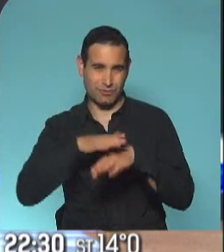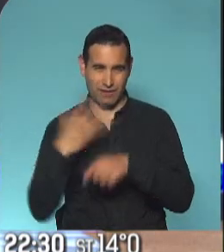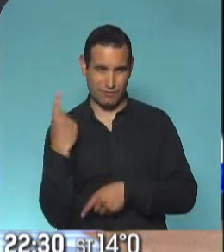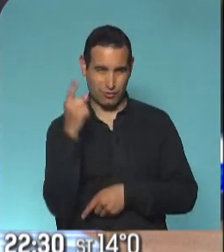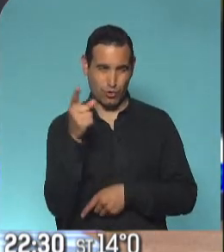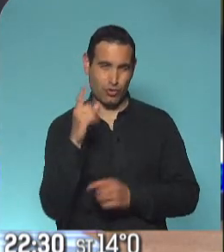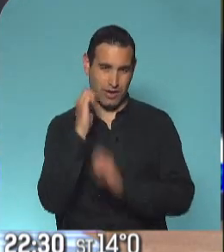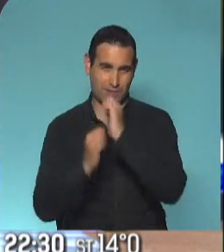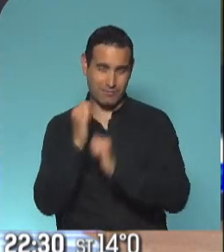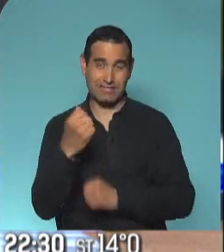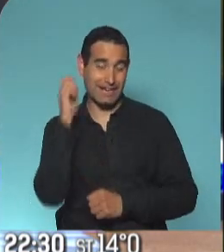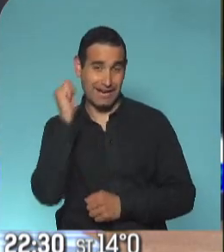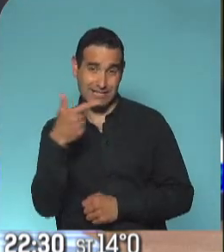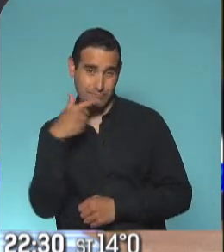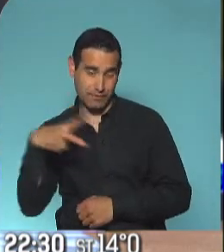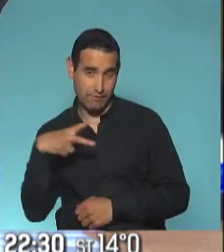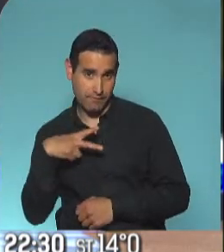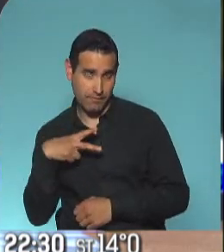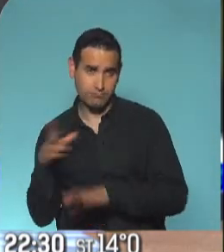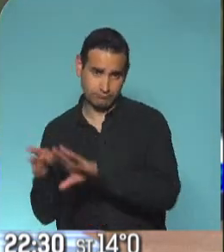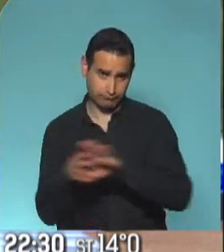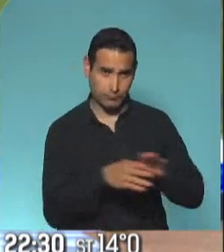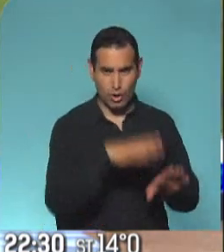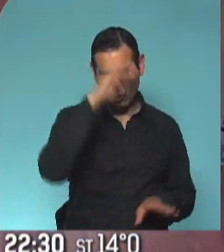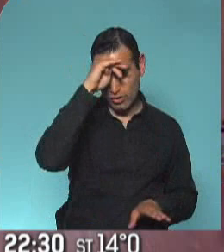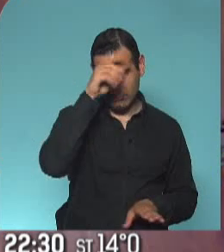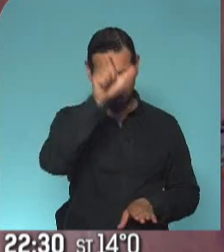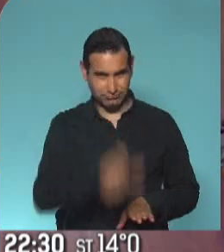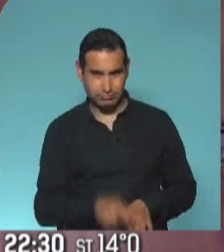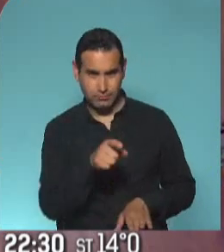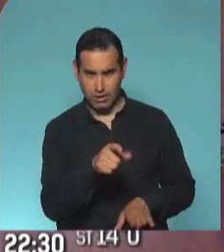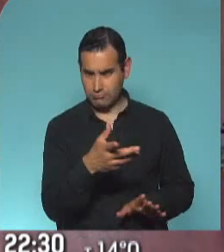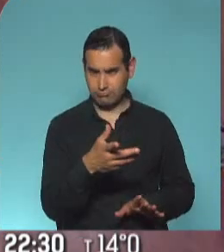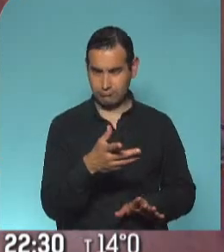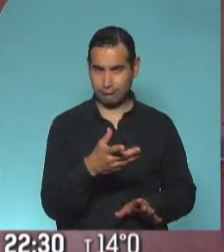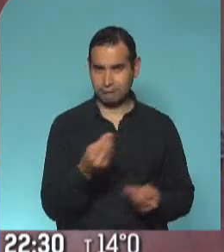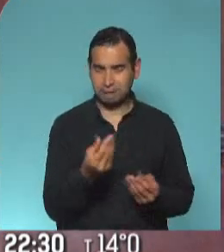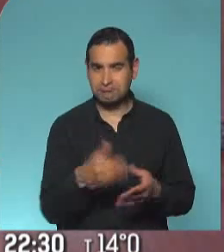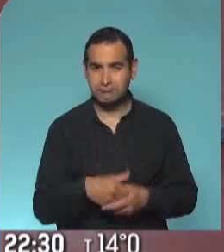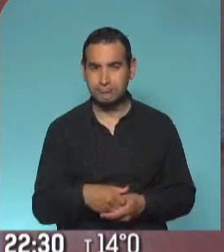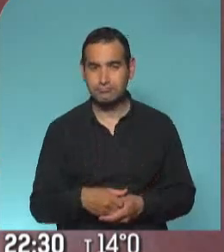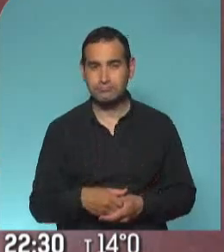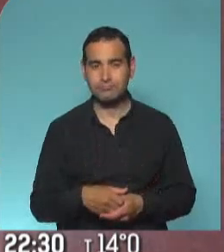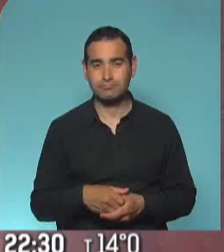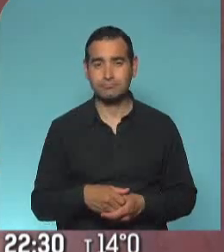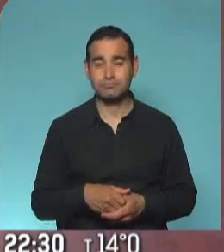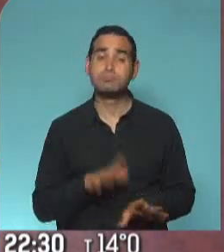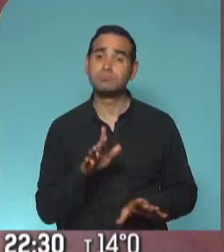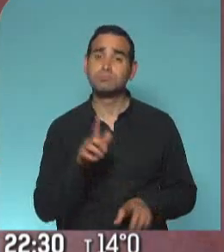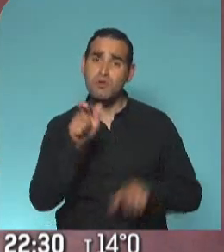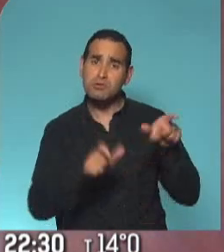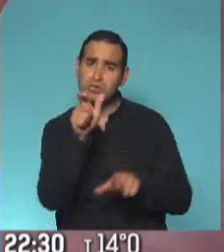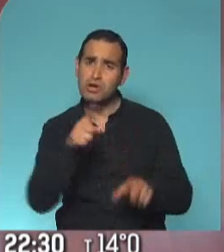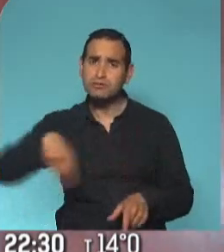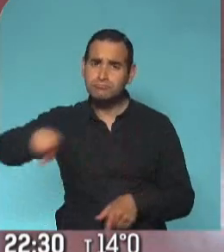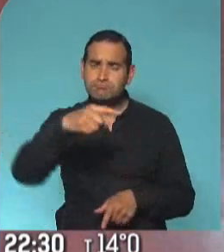bien, Donald Trump, visto como es víctima de sí mismo? Eso es lo que se están preguntando